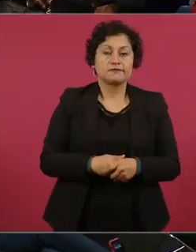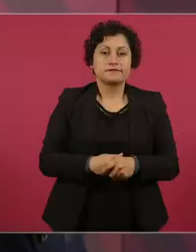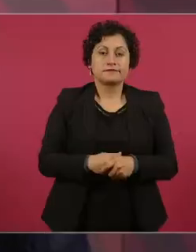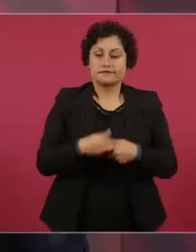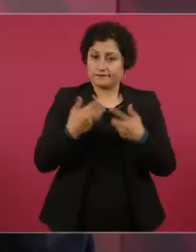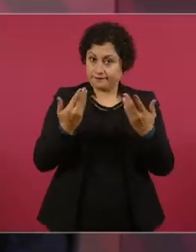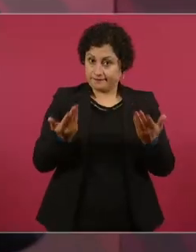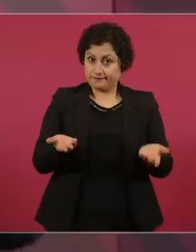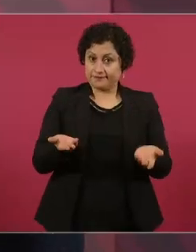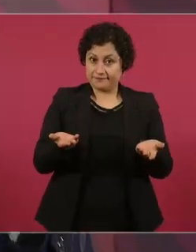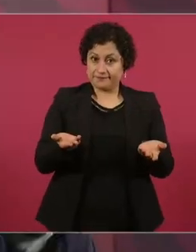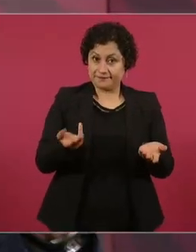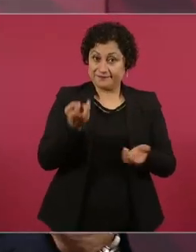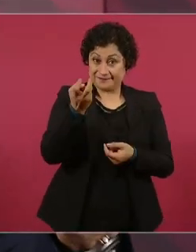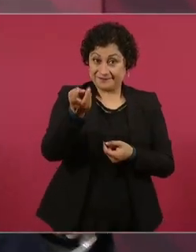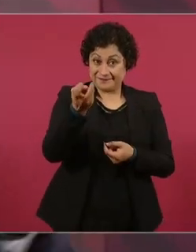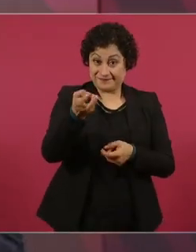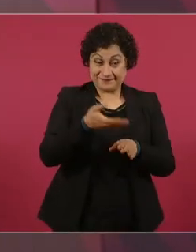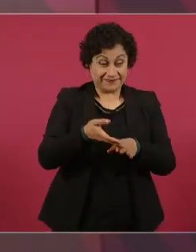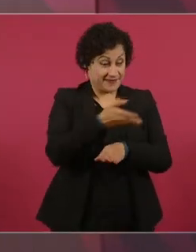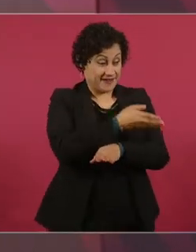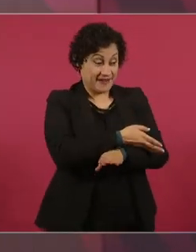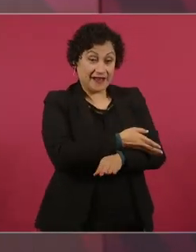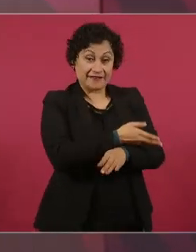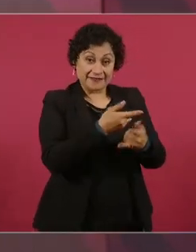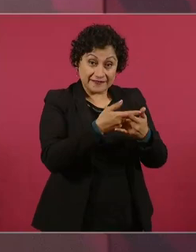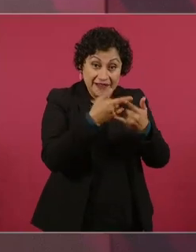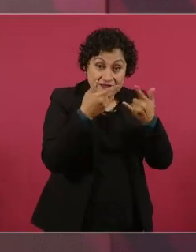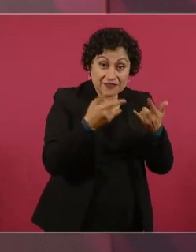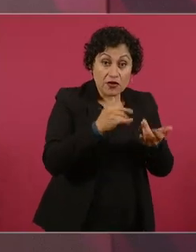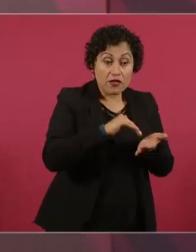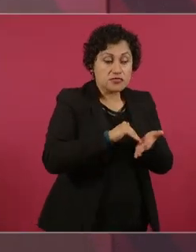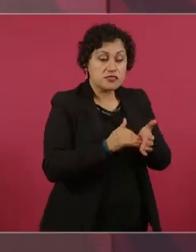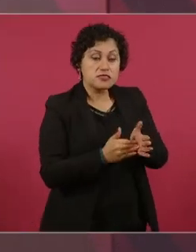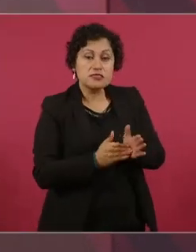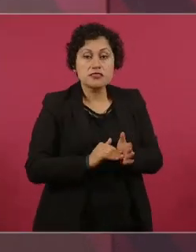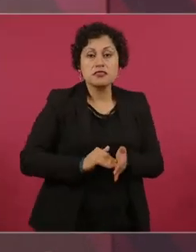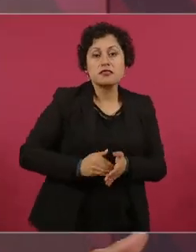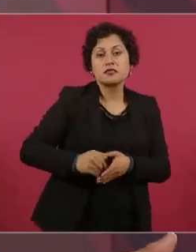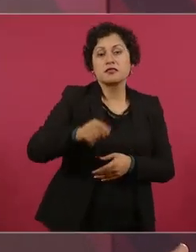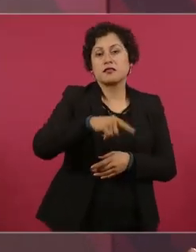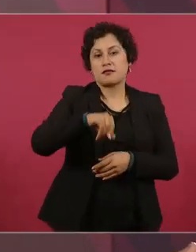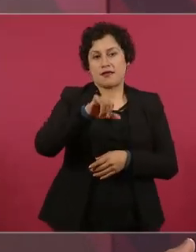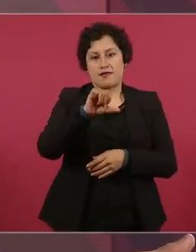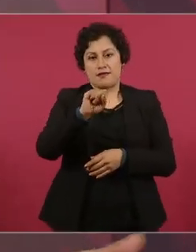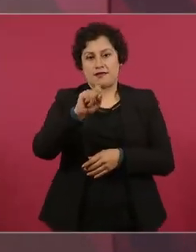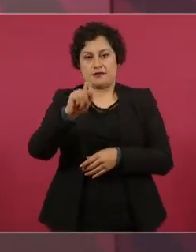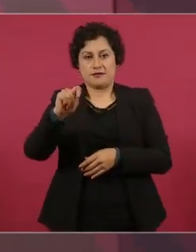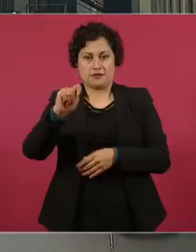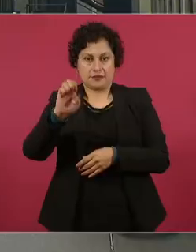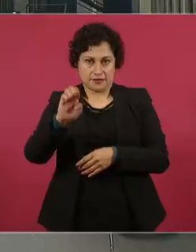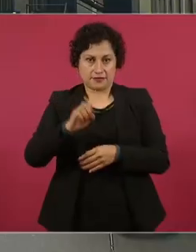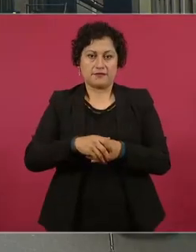Entonces, así era el manejo del Issste. ¿Pero qué cosa fue lo que encontramos?